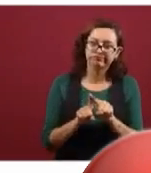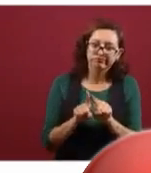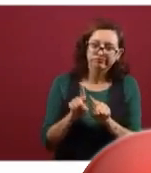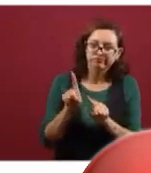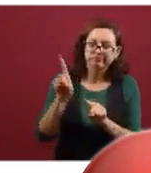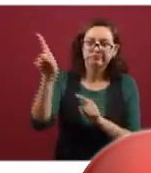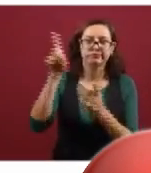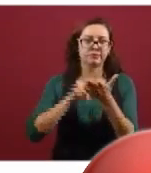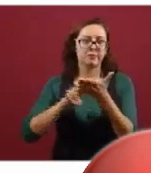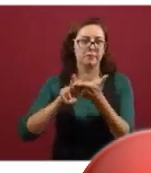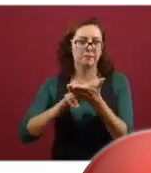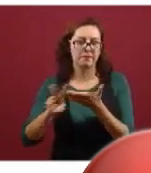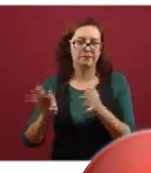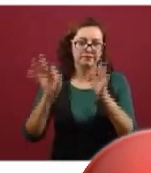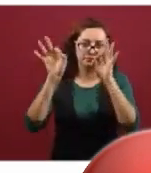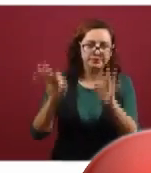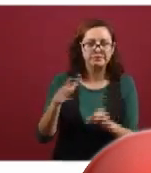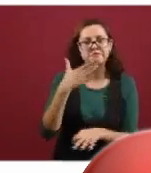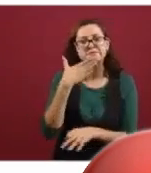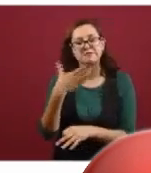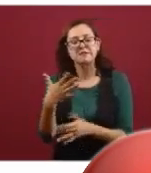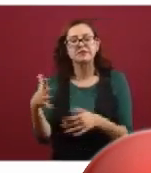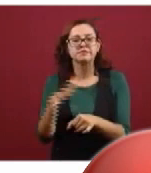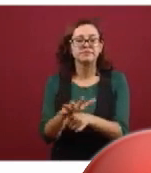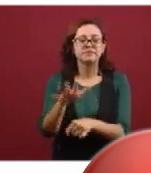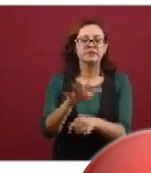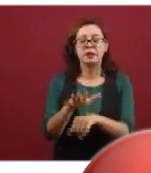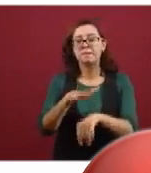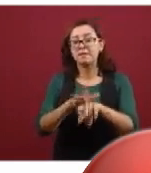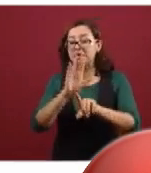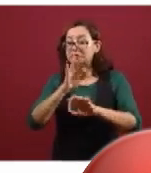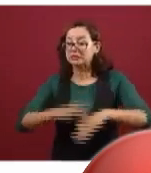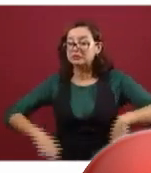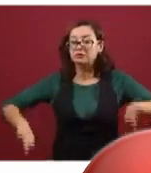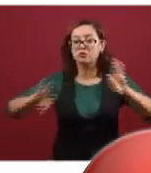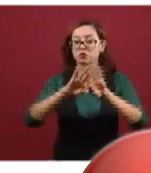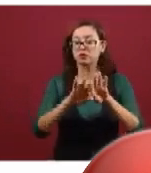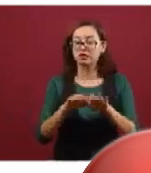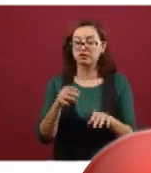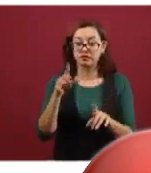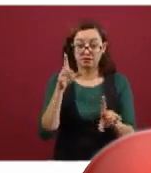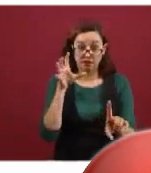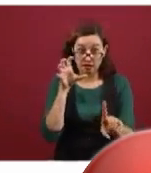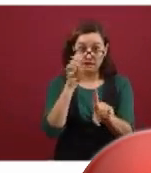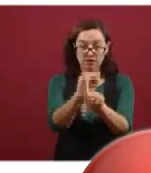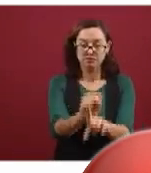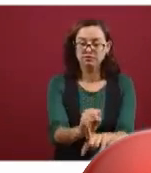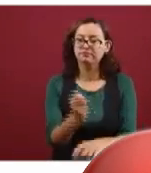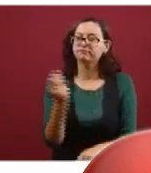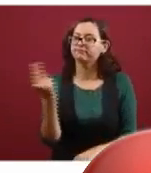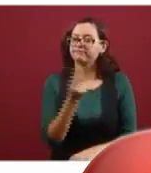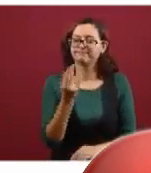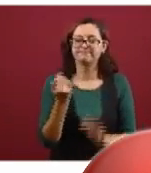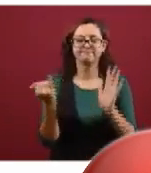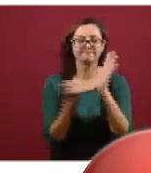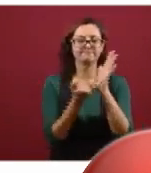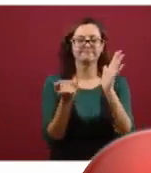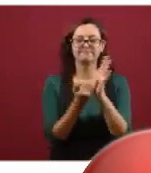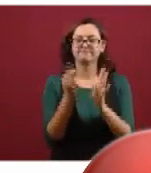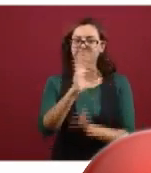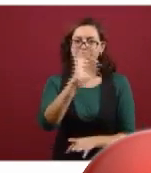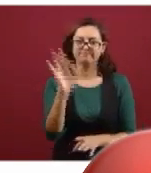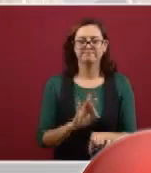los resultados planteados es la reducción de la carga fiscal de la empresa.